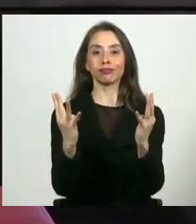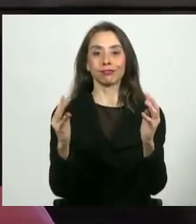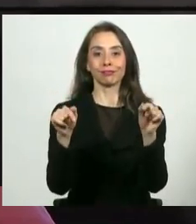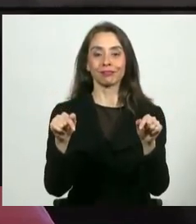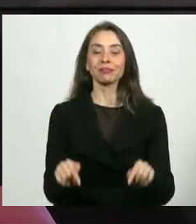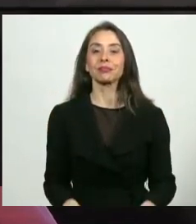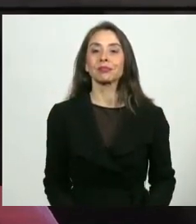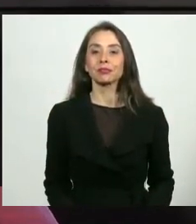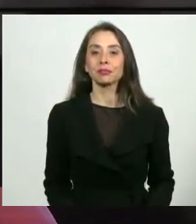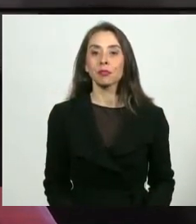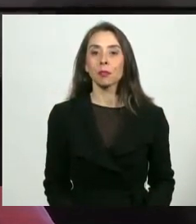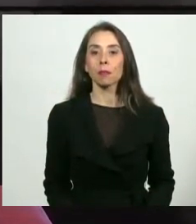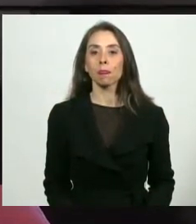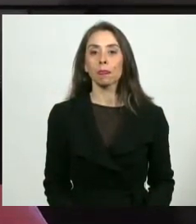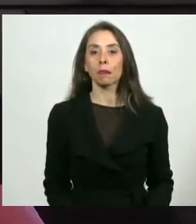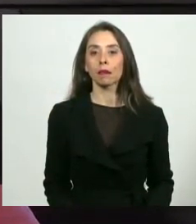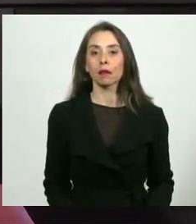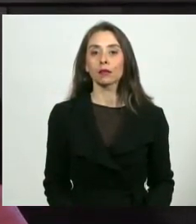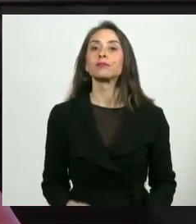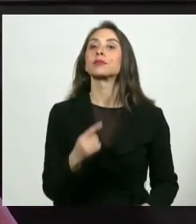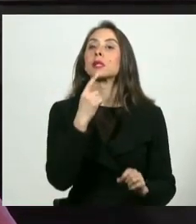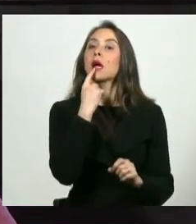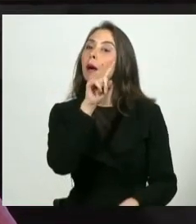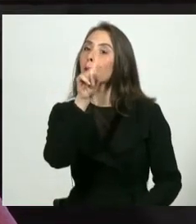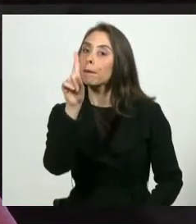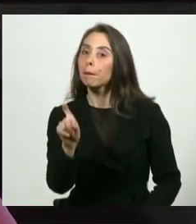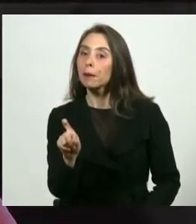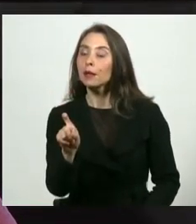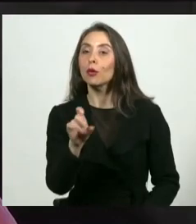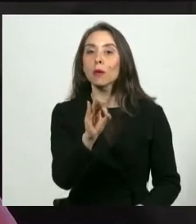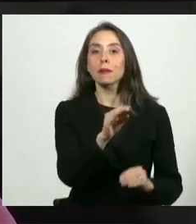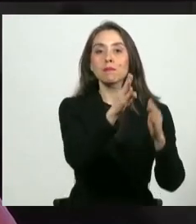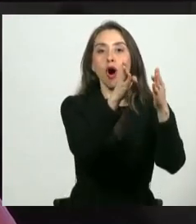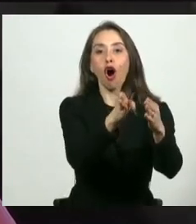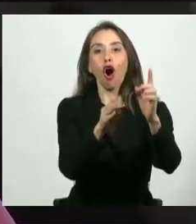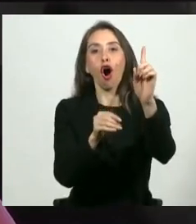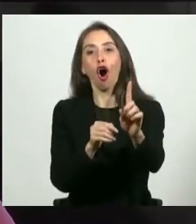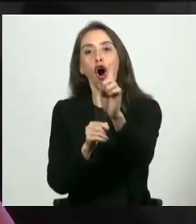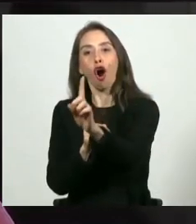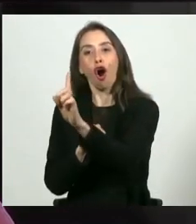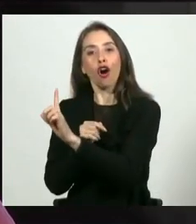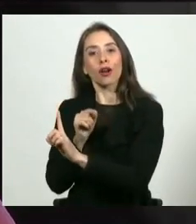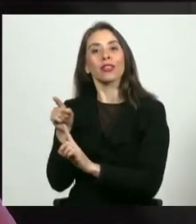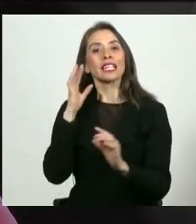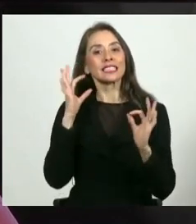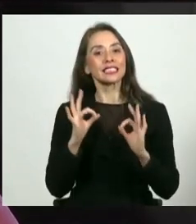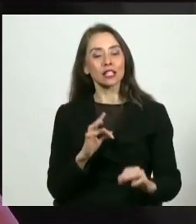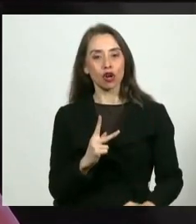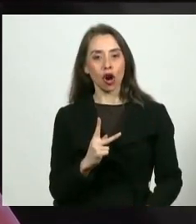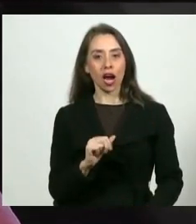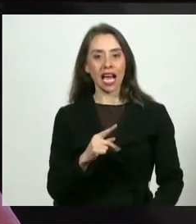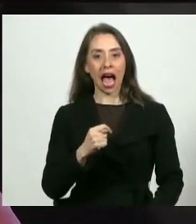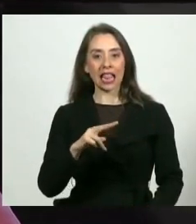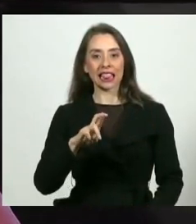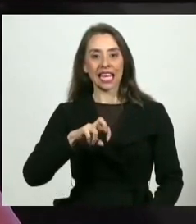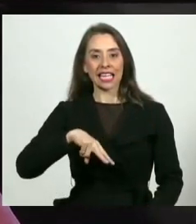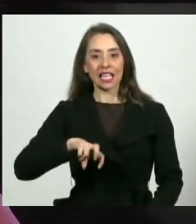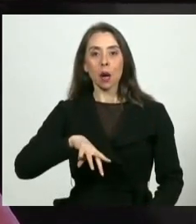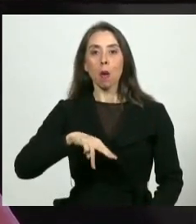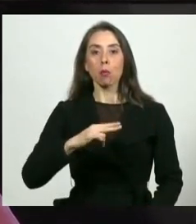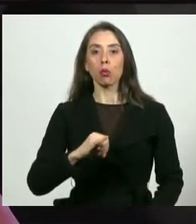público. Quisiera preguntarle, para seguir el mismo orden, a la señora Catherine